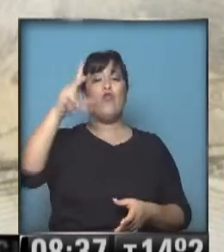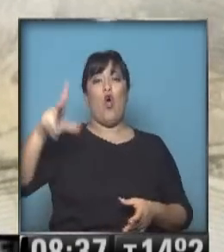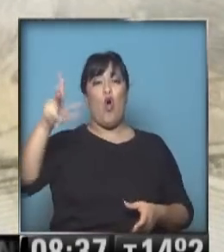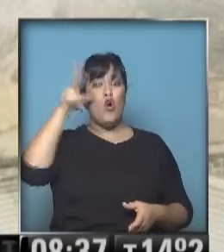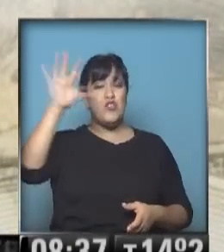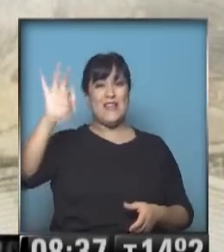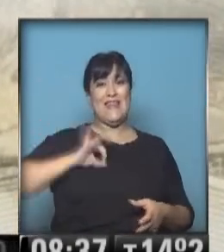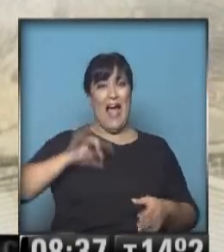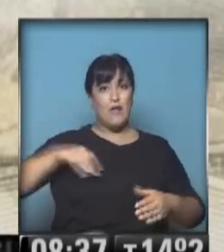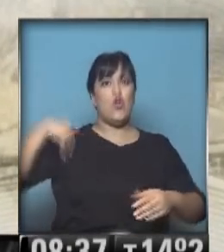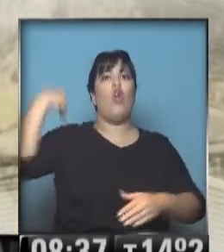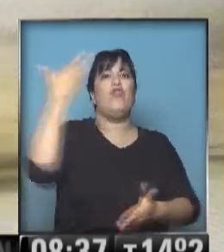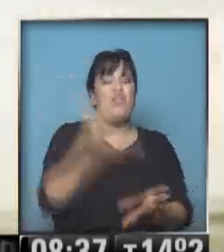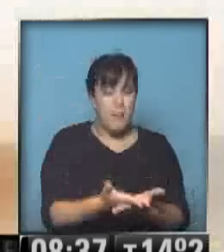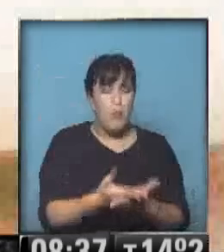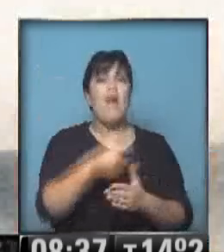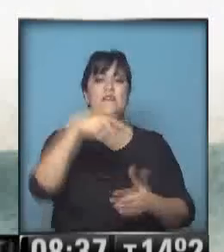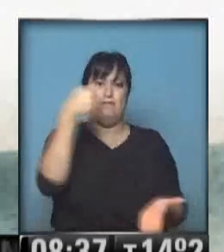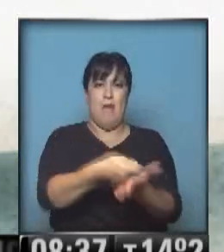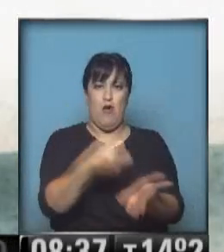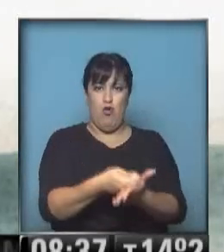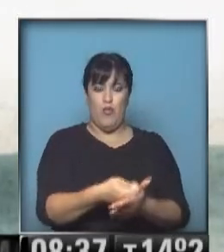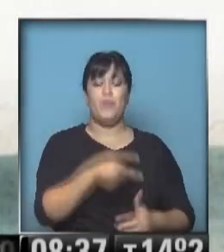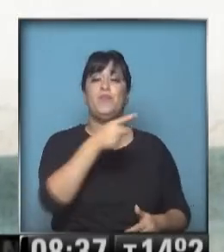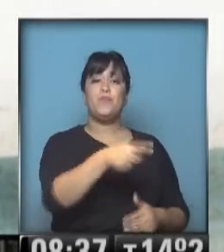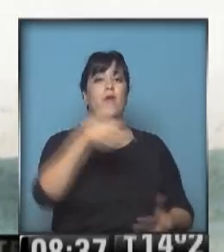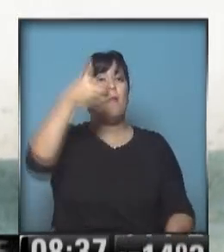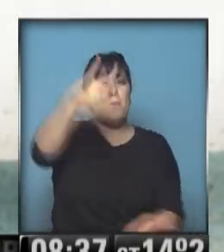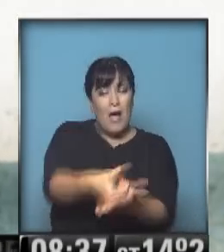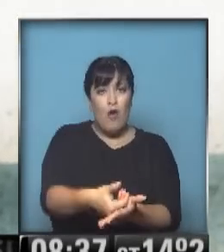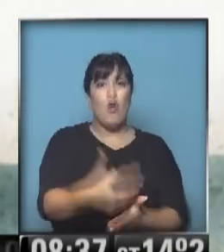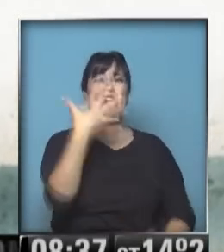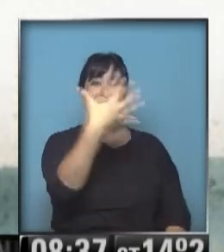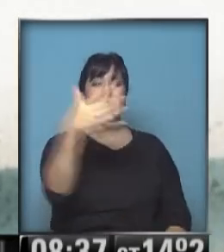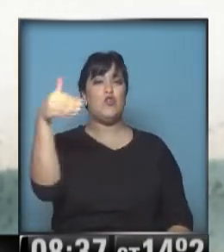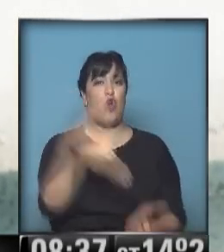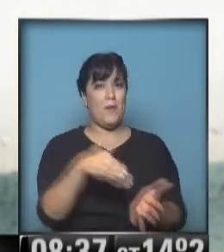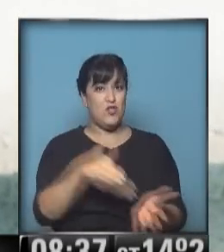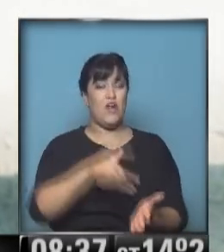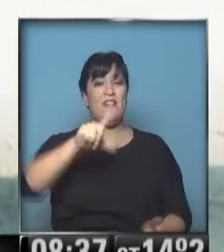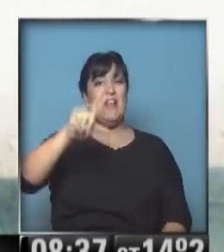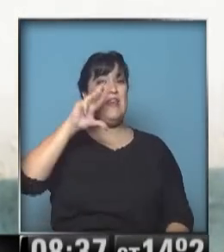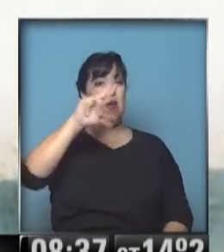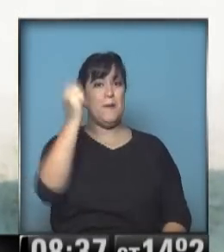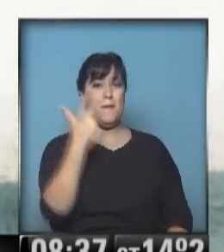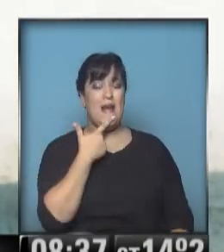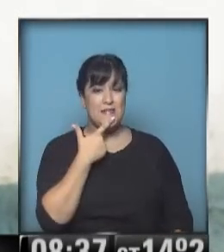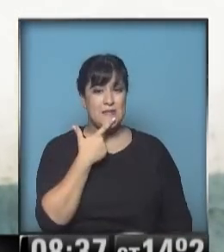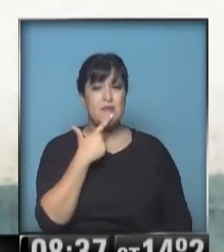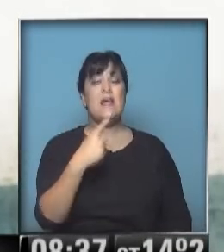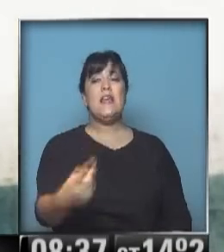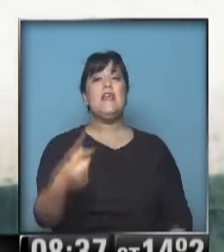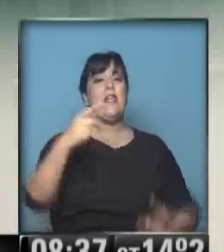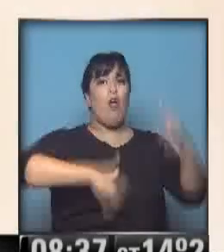tarde en 1905 el monto abonado fue de 5 millones de libras y las obras nunca